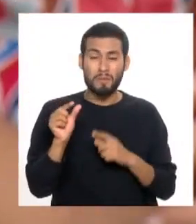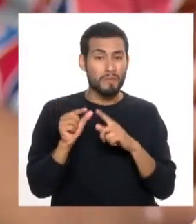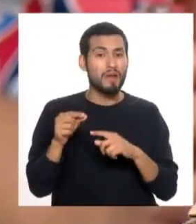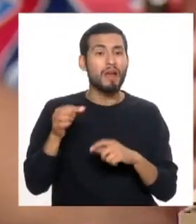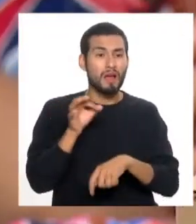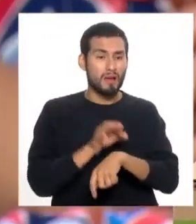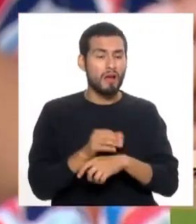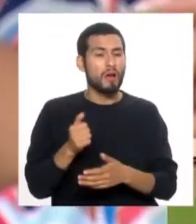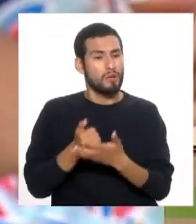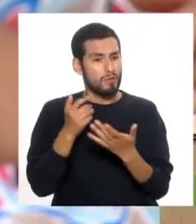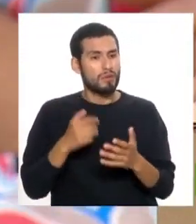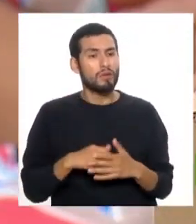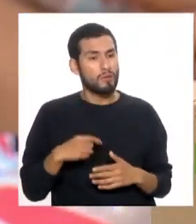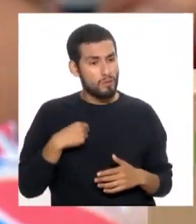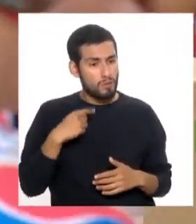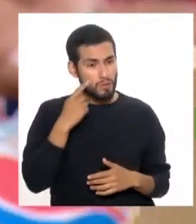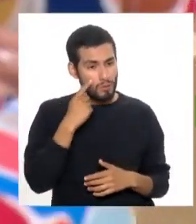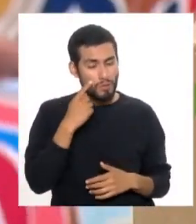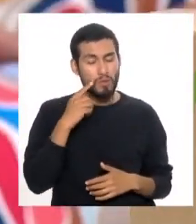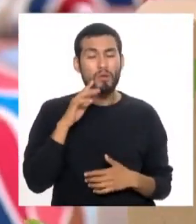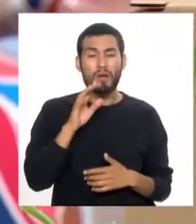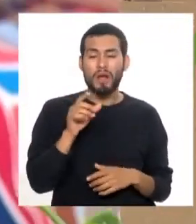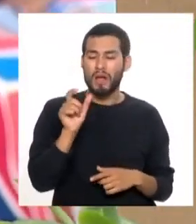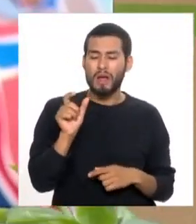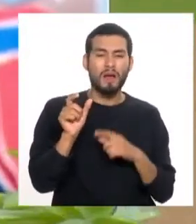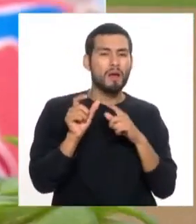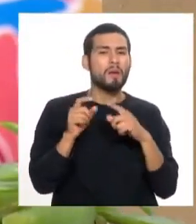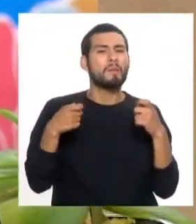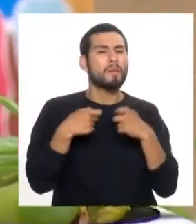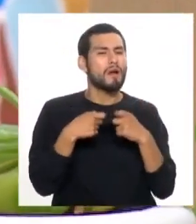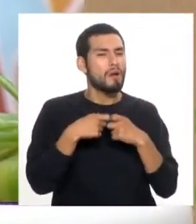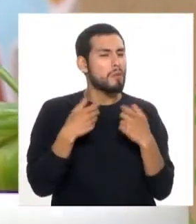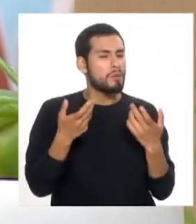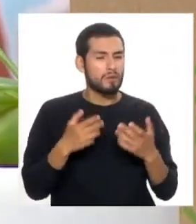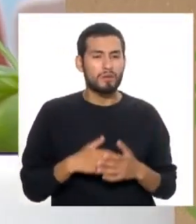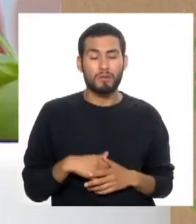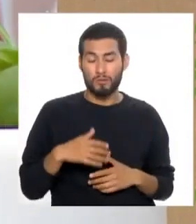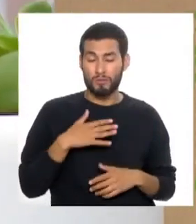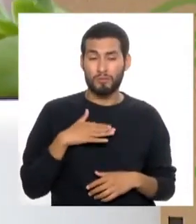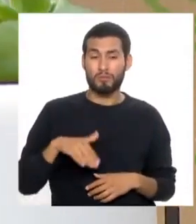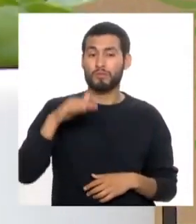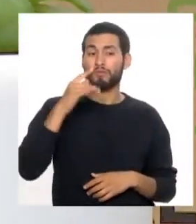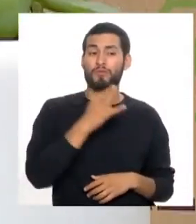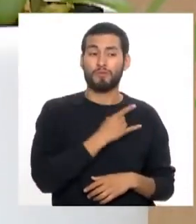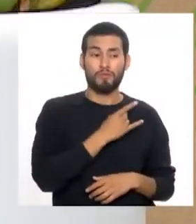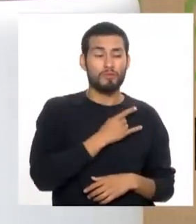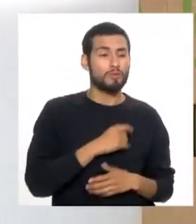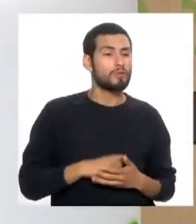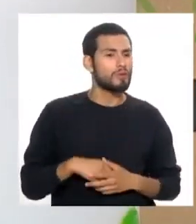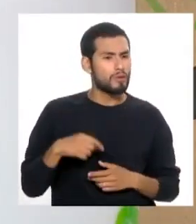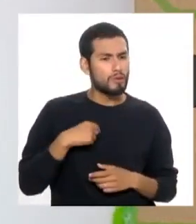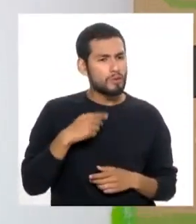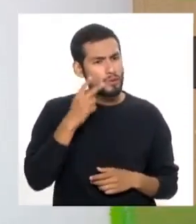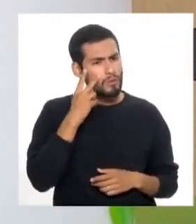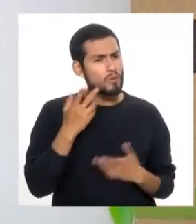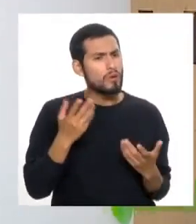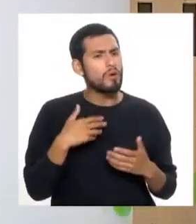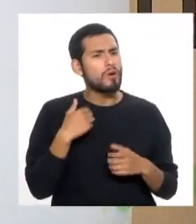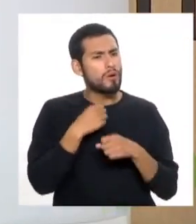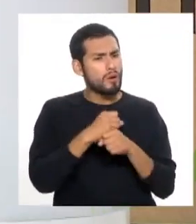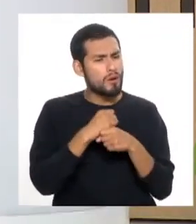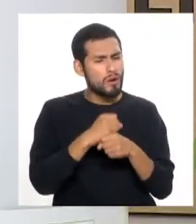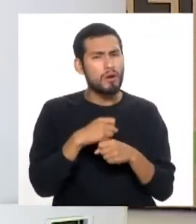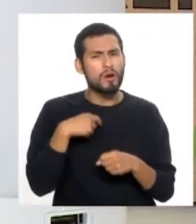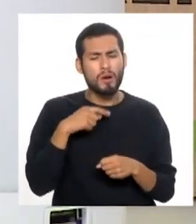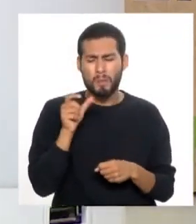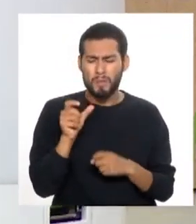súper esencial. Entonces yo ya conocía el comportamiento de las pilas, ¿no? Y en mi etapa universitaria veo cómo pudiera crear una pila